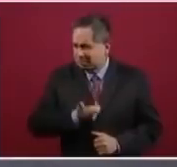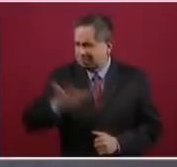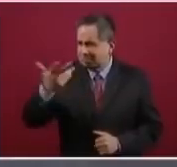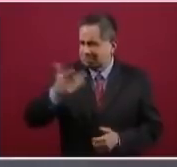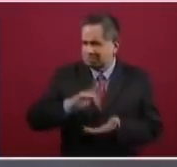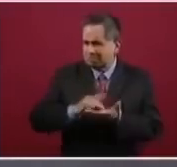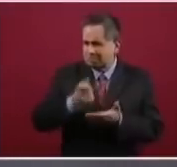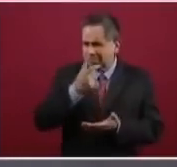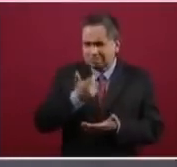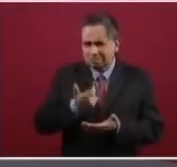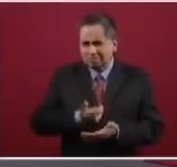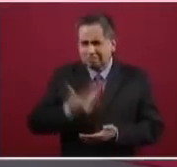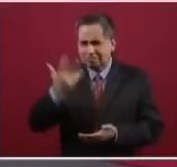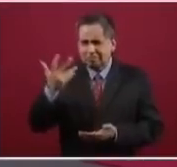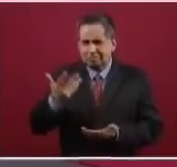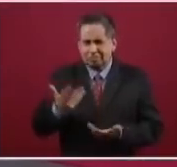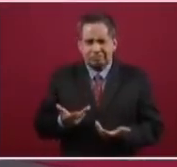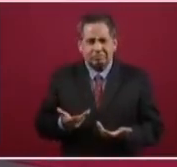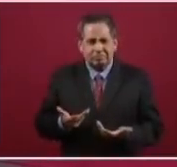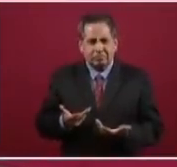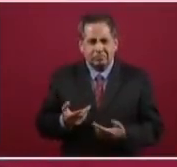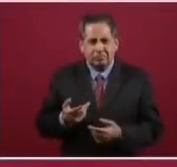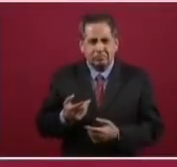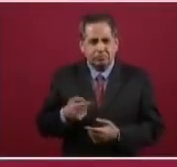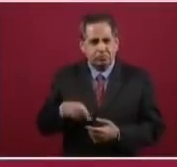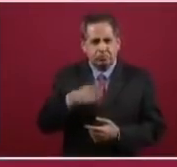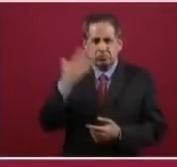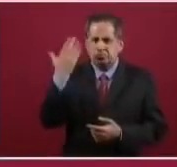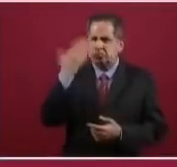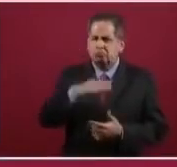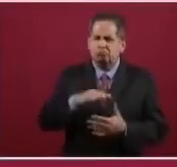ustedes saben que sí